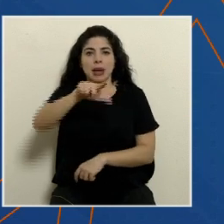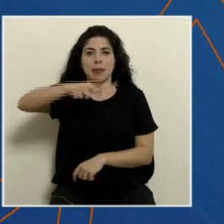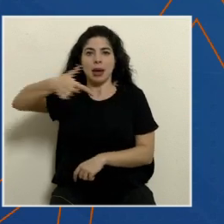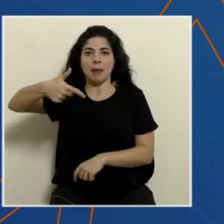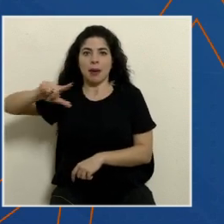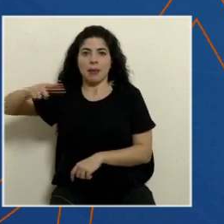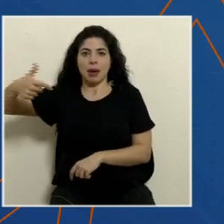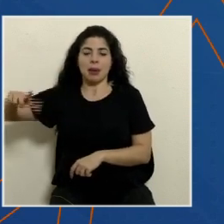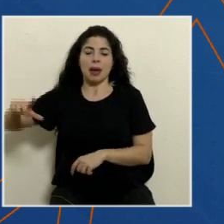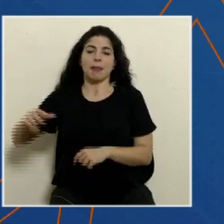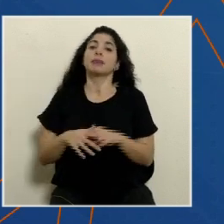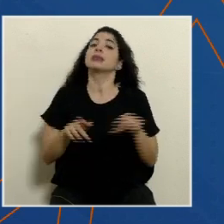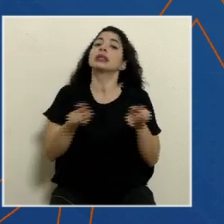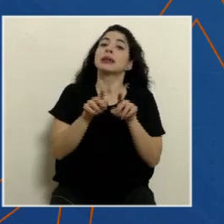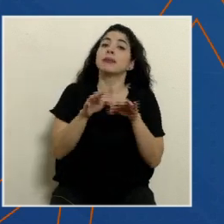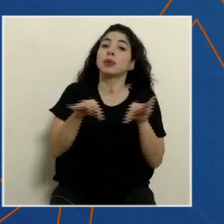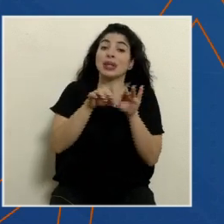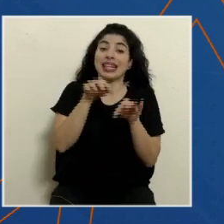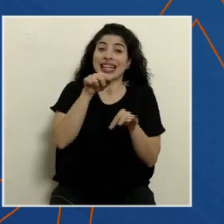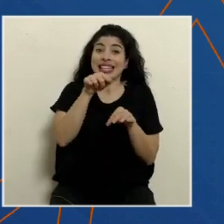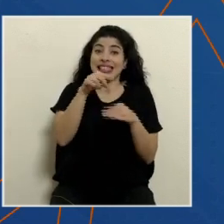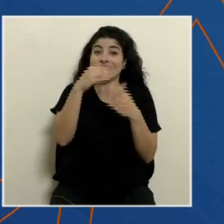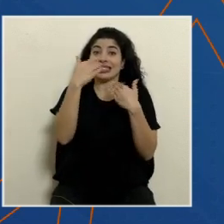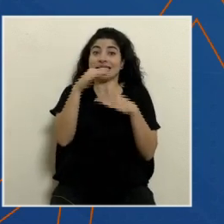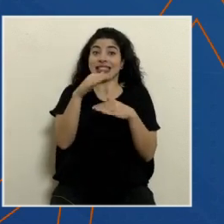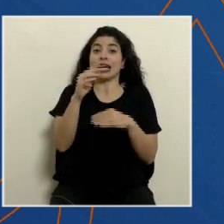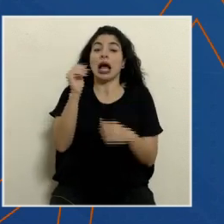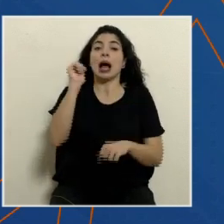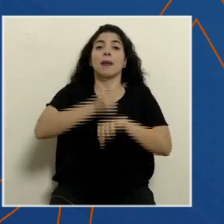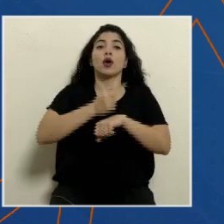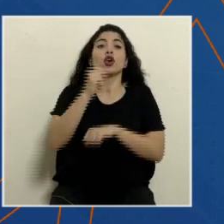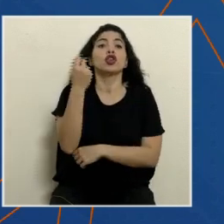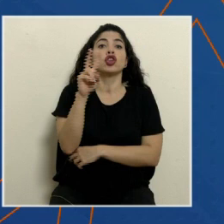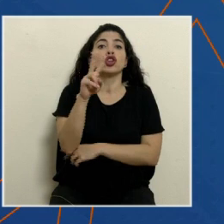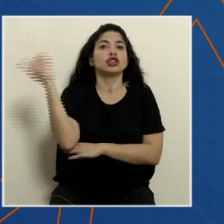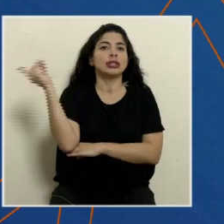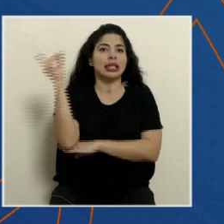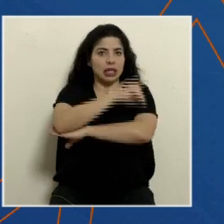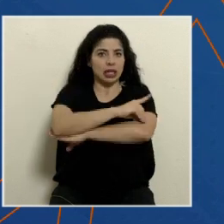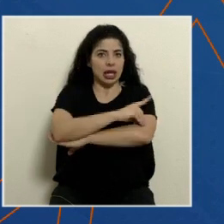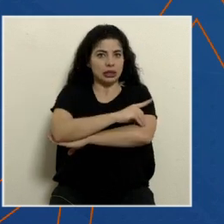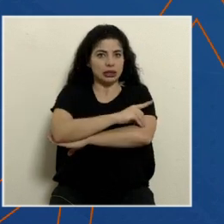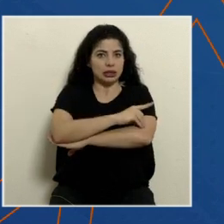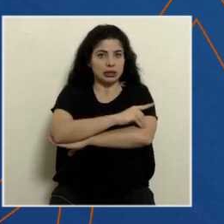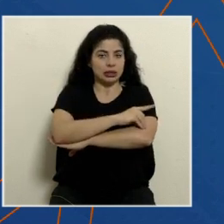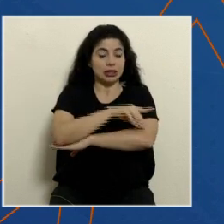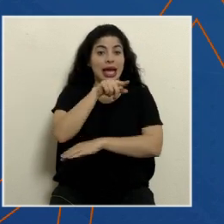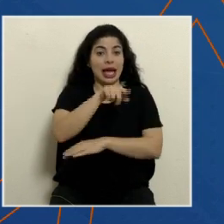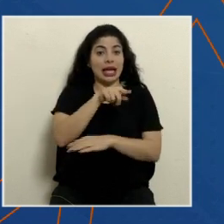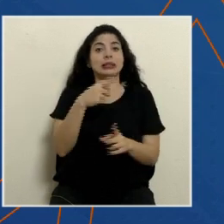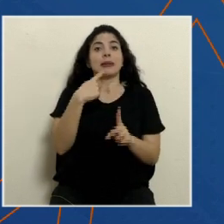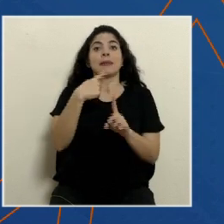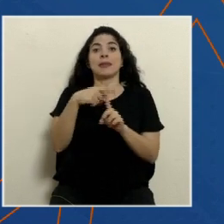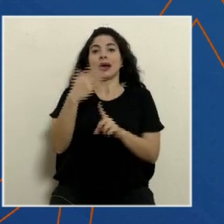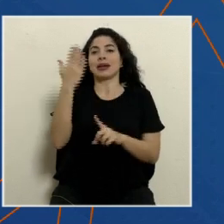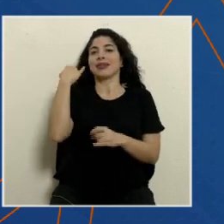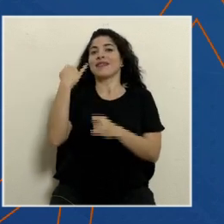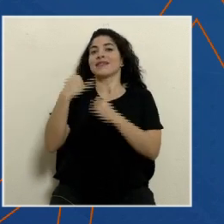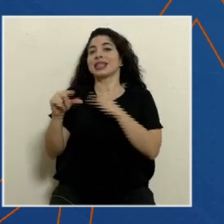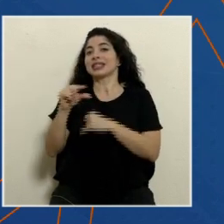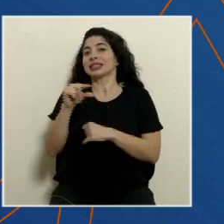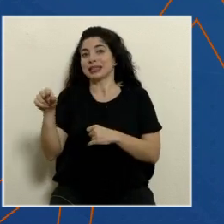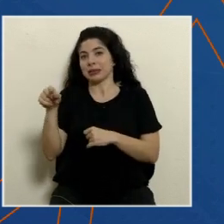mencionar que esta restricción rige por 12 días y se une a la que ya estaba vigente de fines de